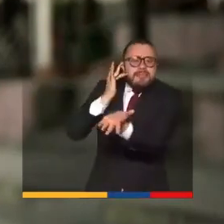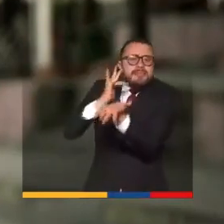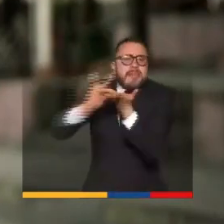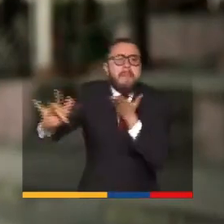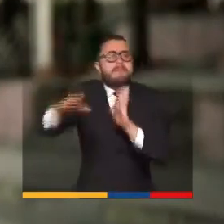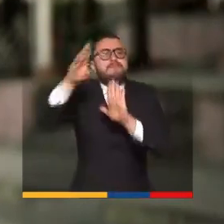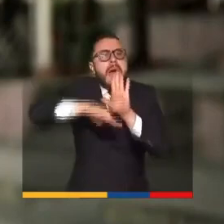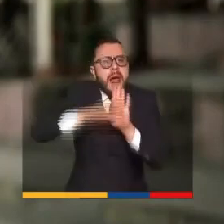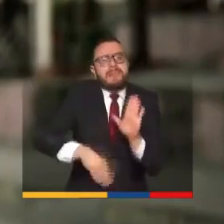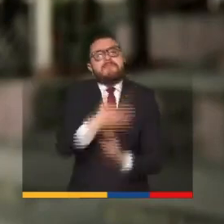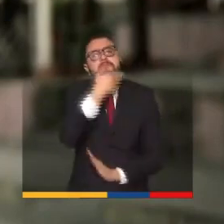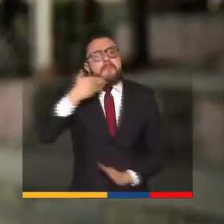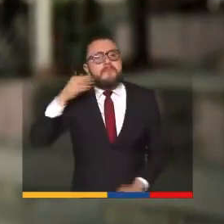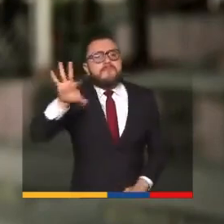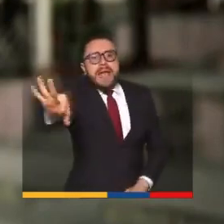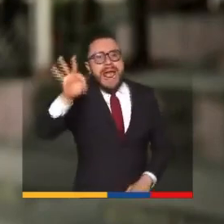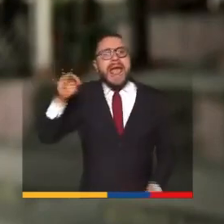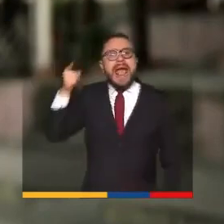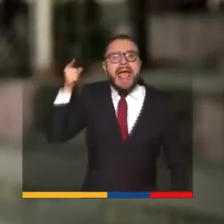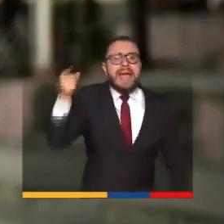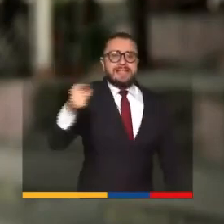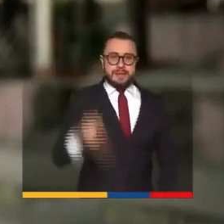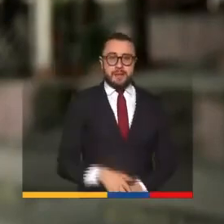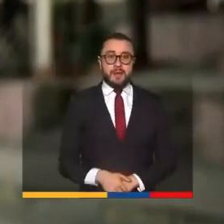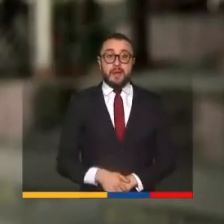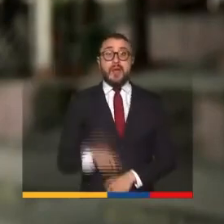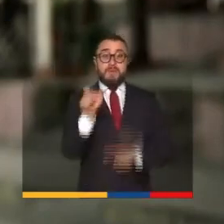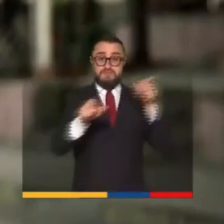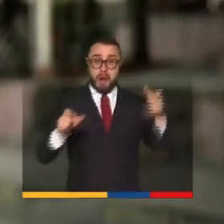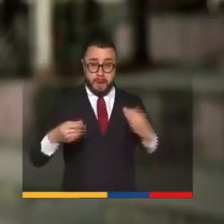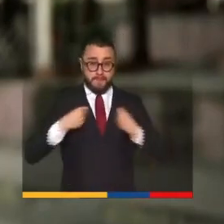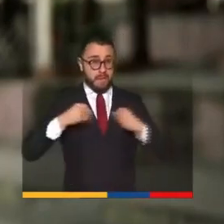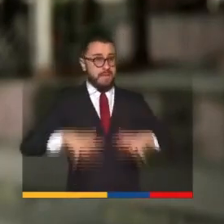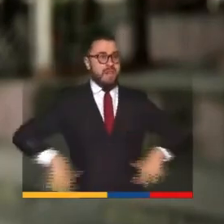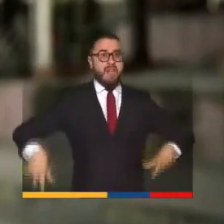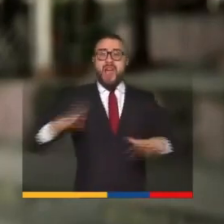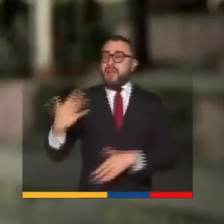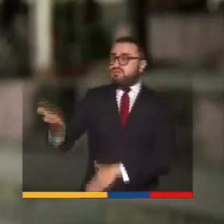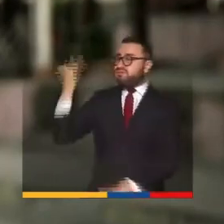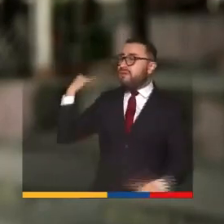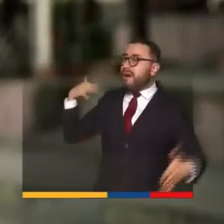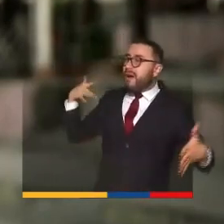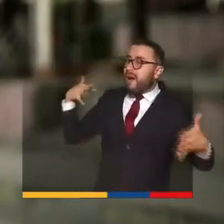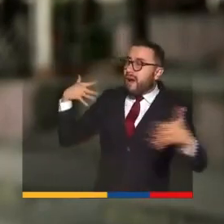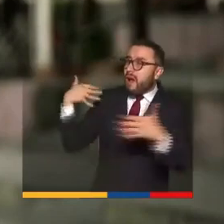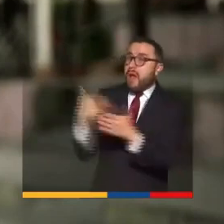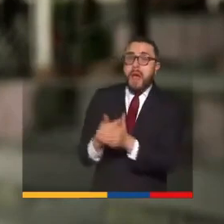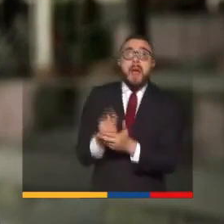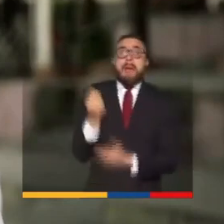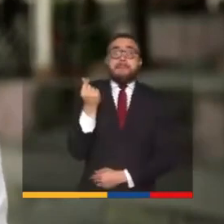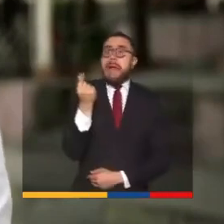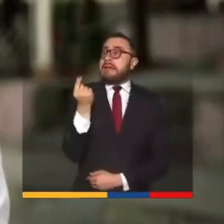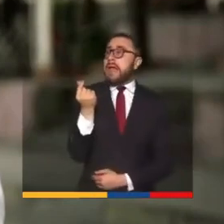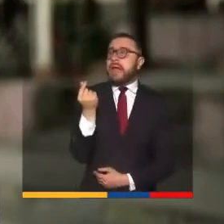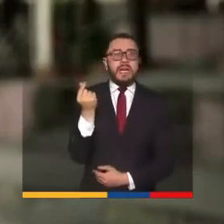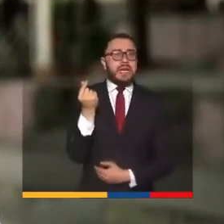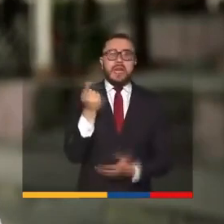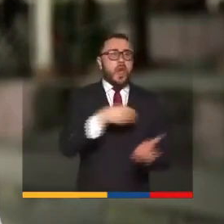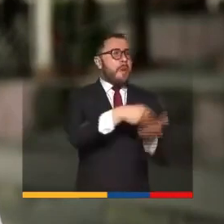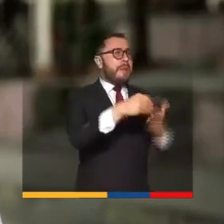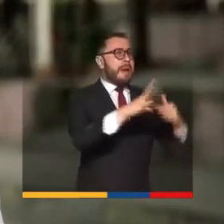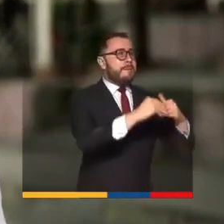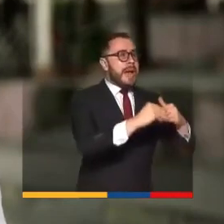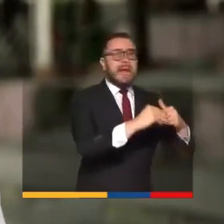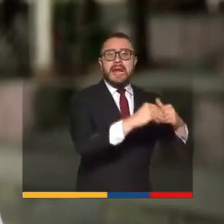barata. Los habitantes ya no pagan las facturas absurdas que por décadas les quitaron el dinero para comprar